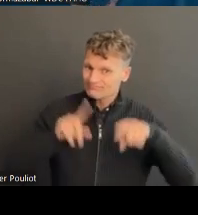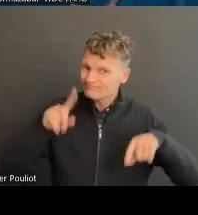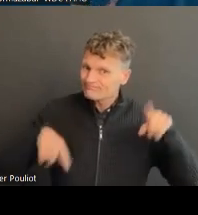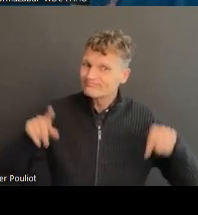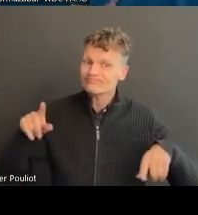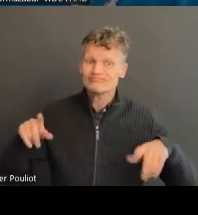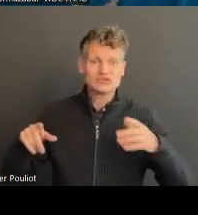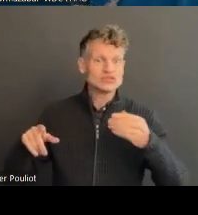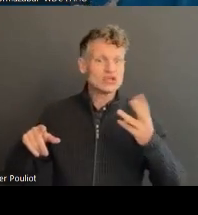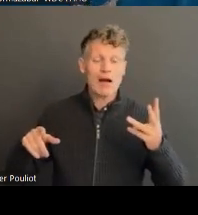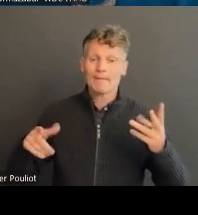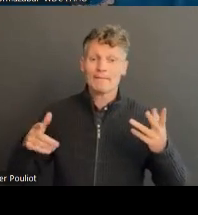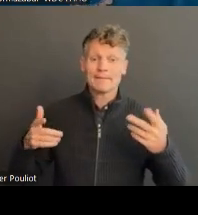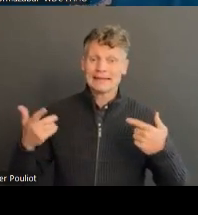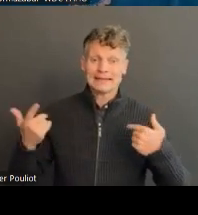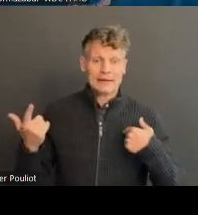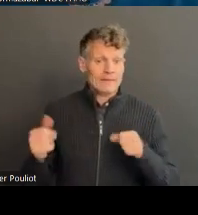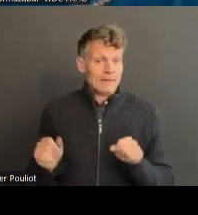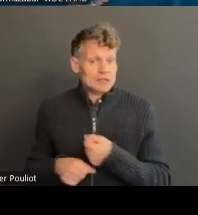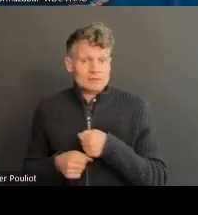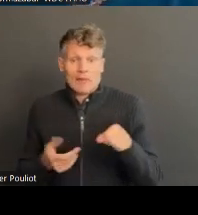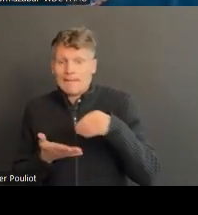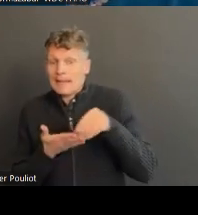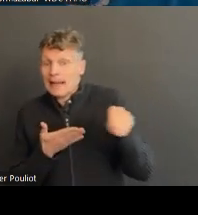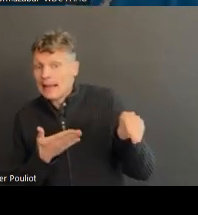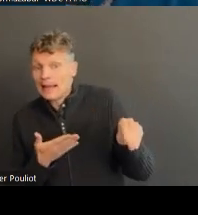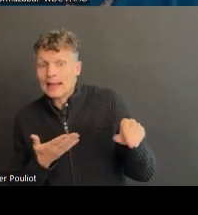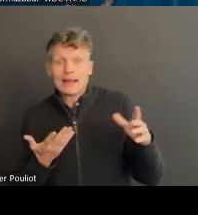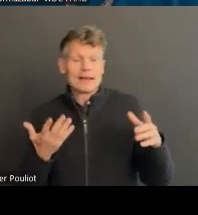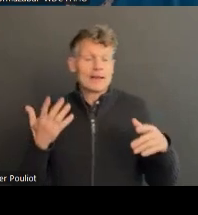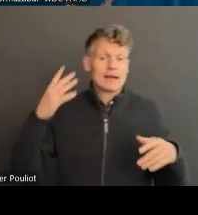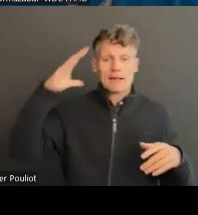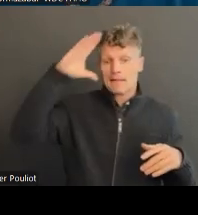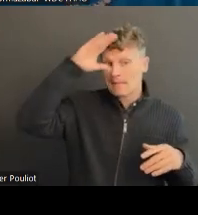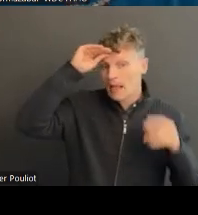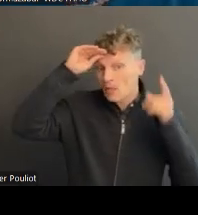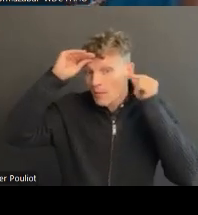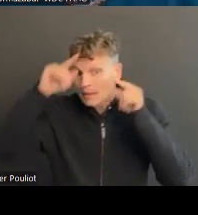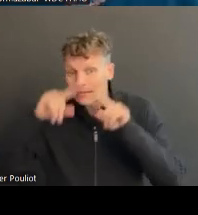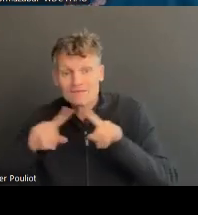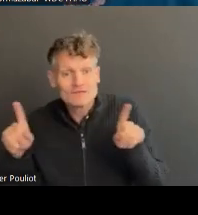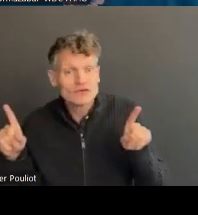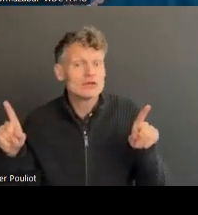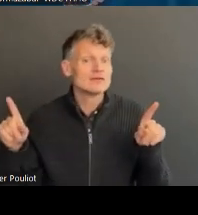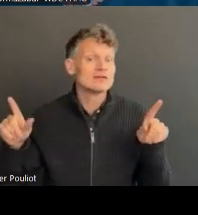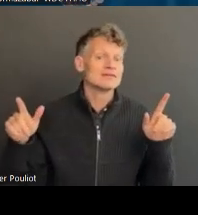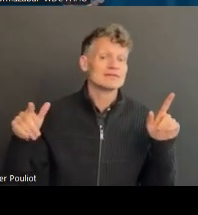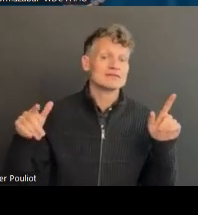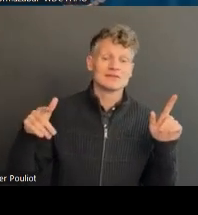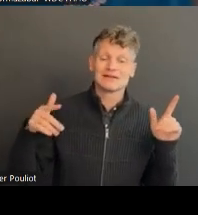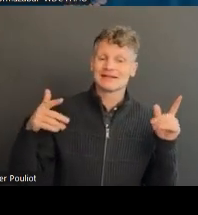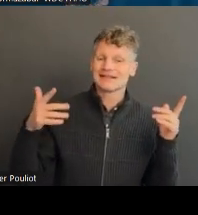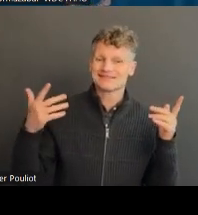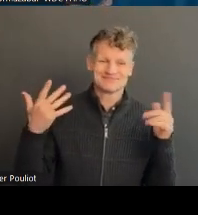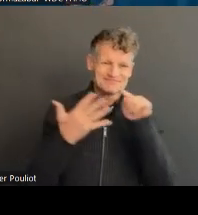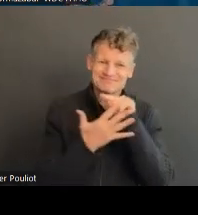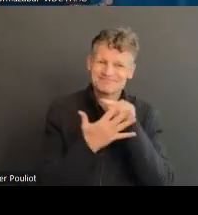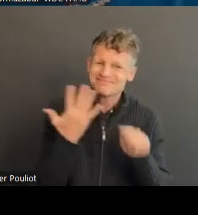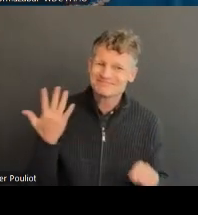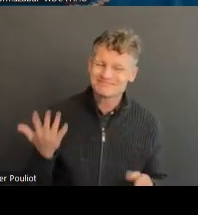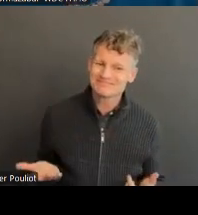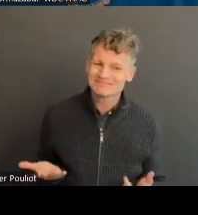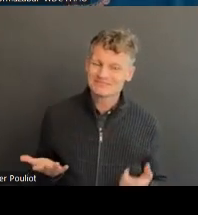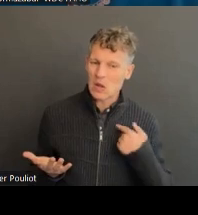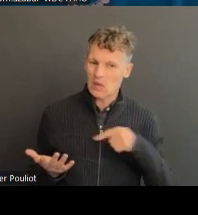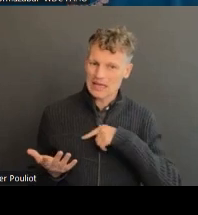nos organizamos desde la oferta de servicio o la oferta programática. Pero es distinto que cuando nosotros nos planteamos de